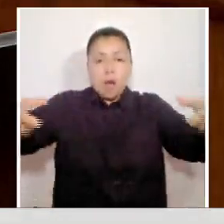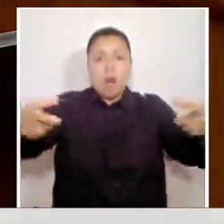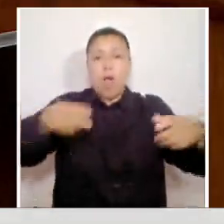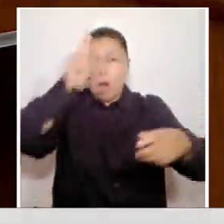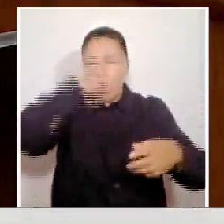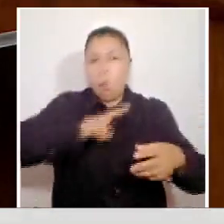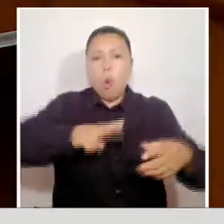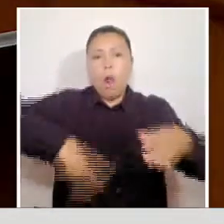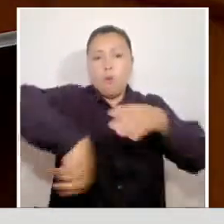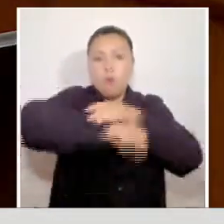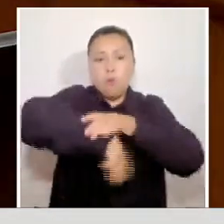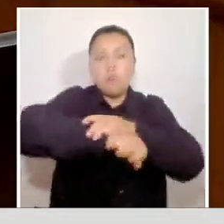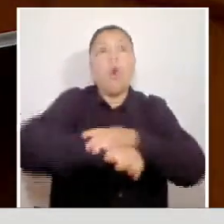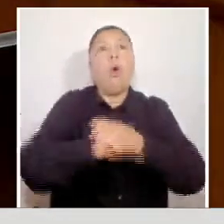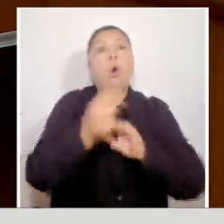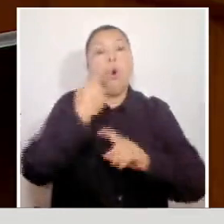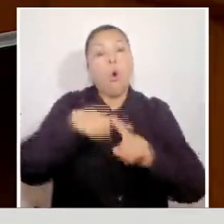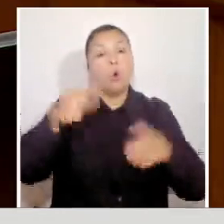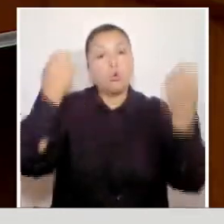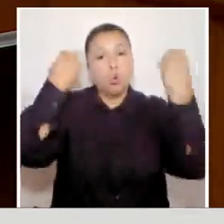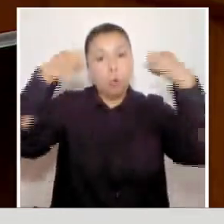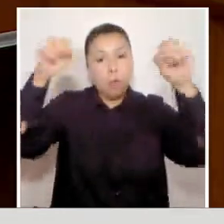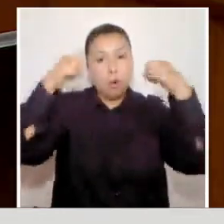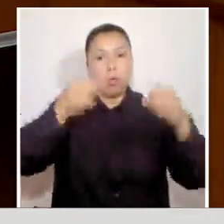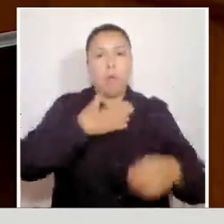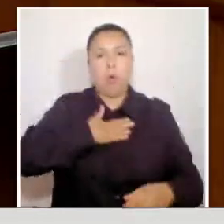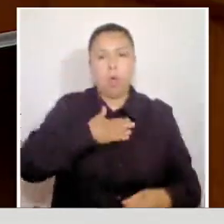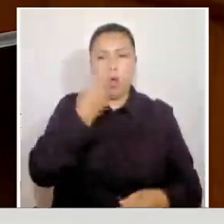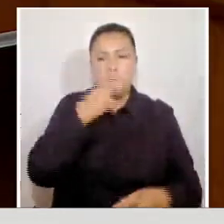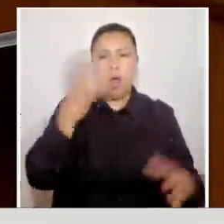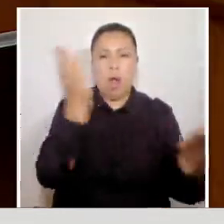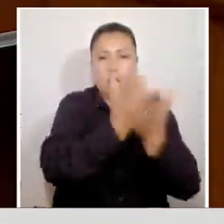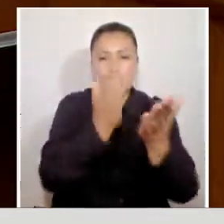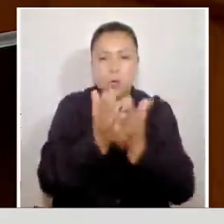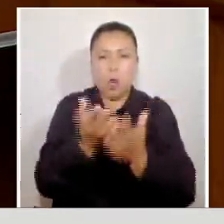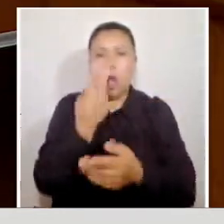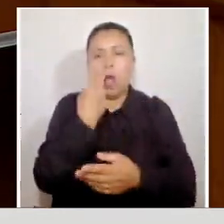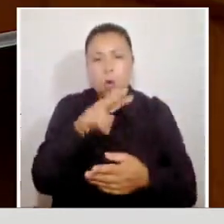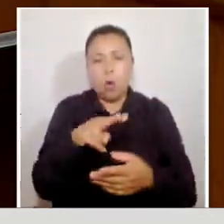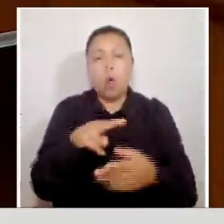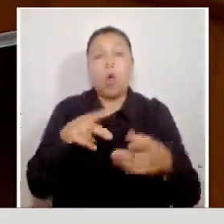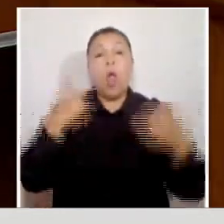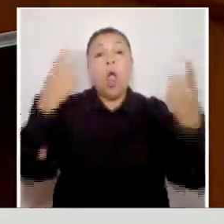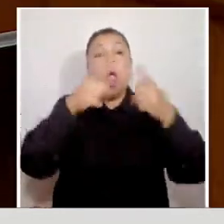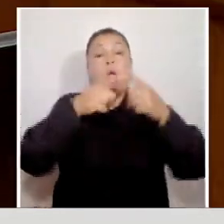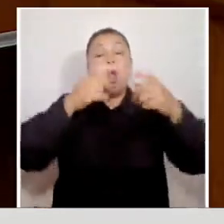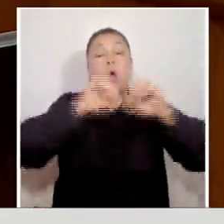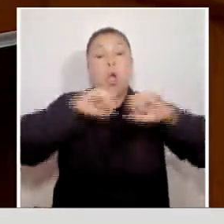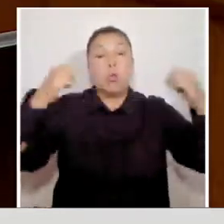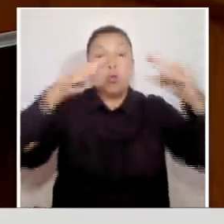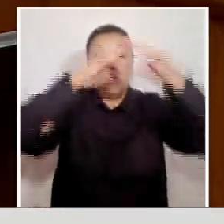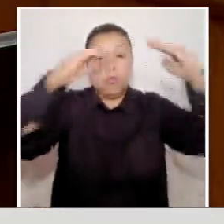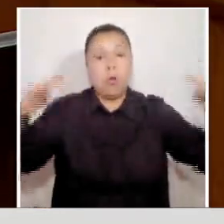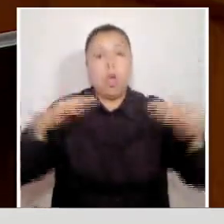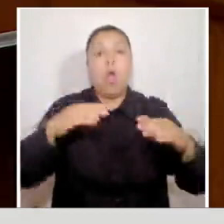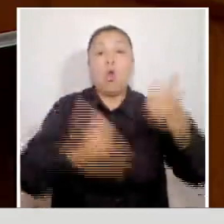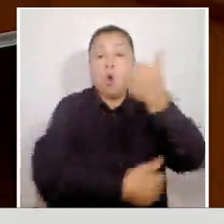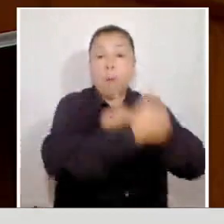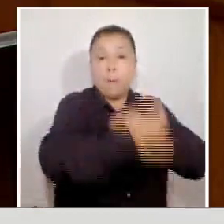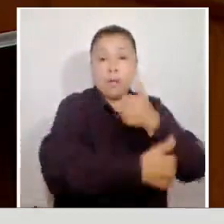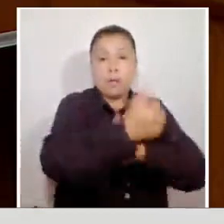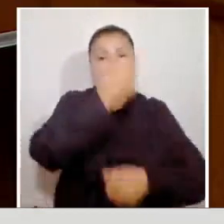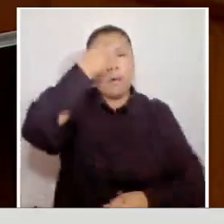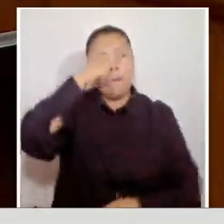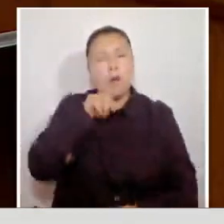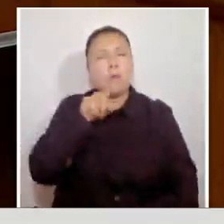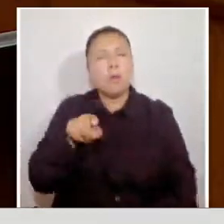otro deporte Me gustaría ver en los Colegios Me gustaría ver en los polideportivos Me gustaría ver competencia pero para eso sabe qué